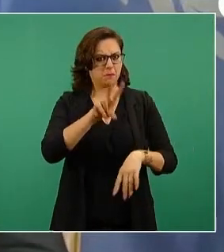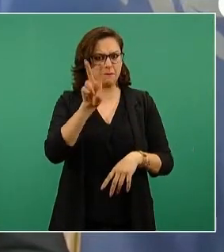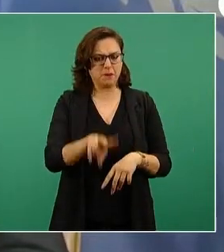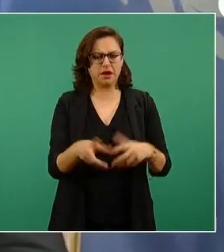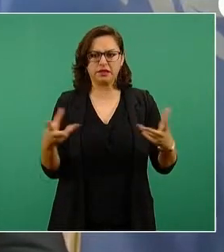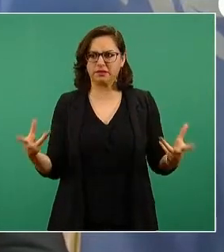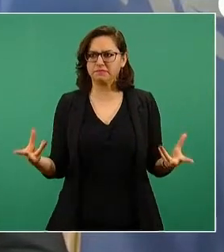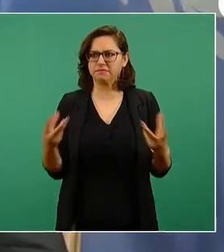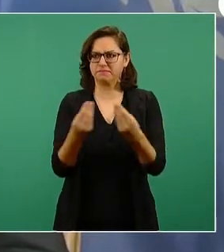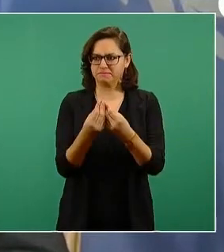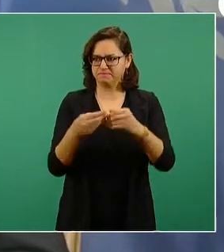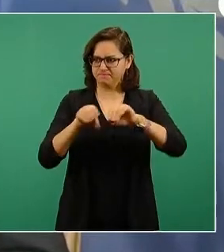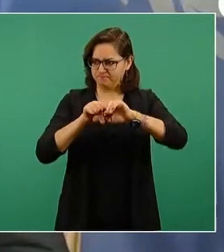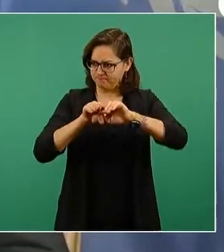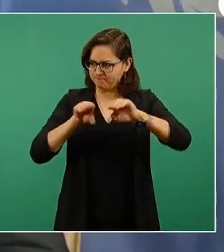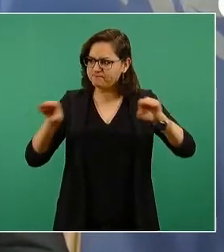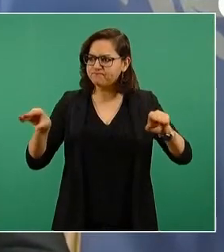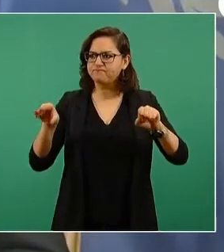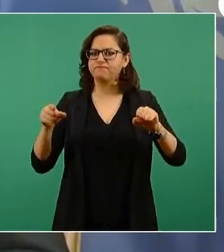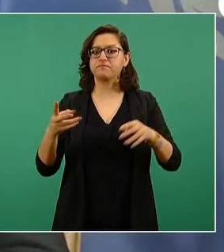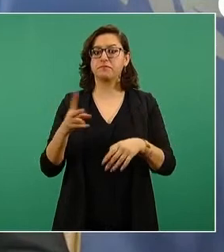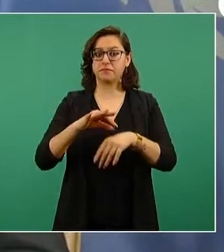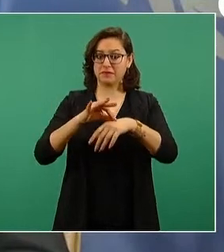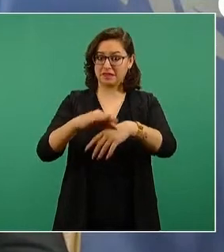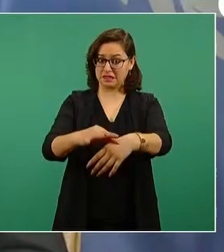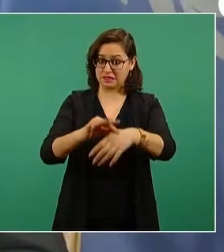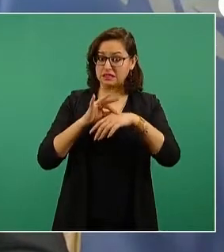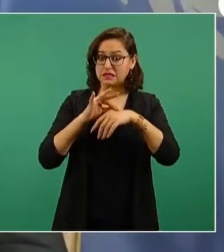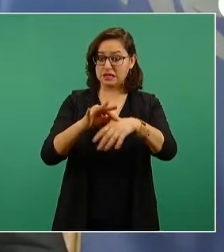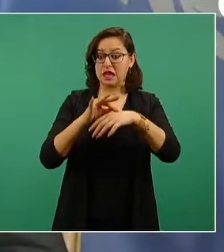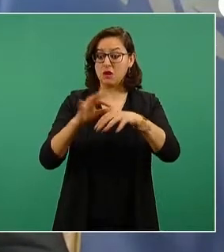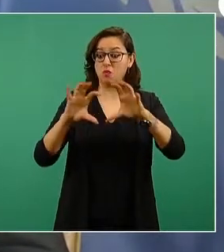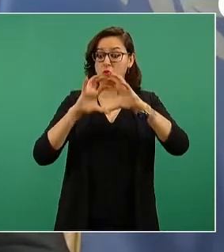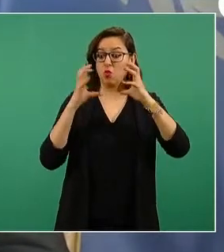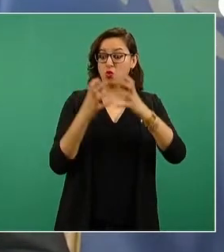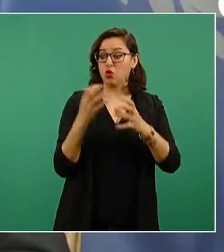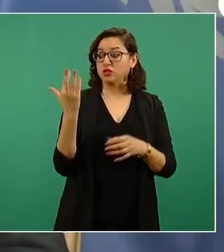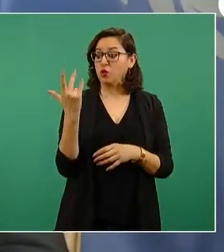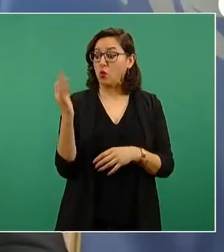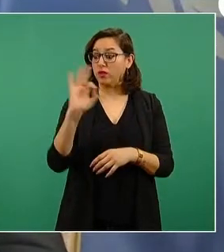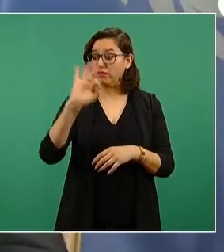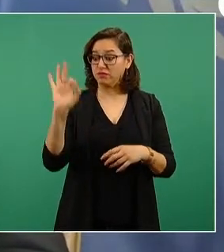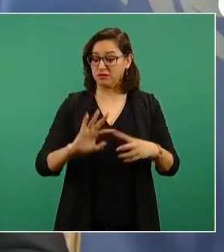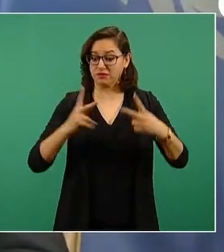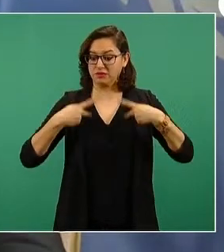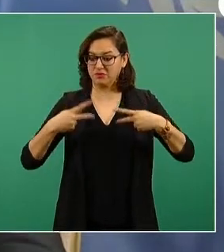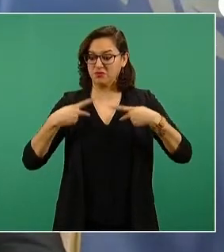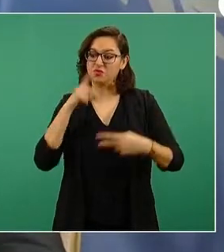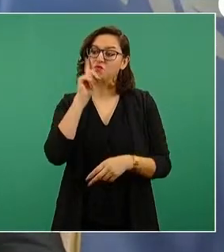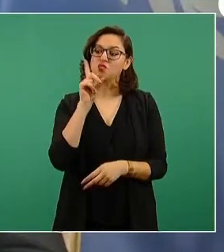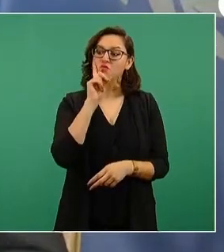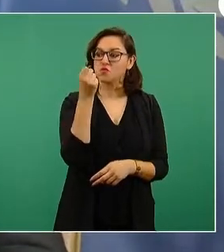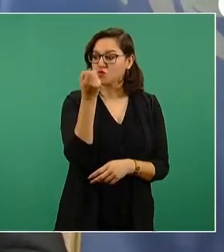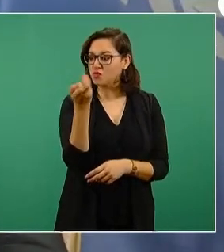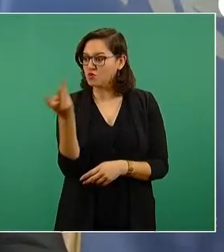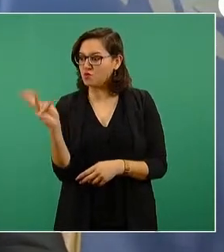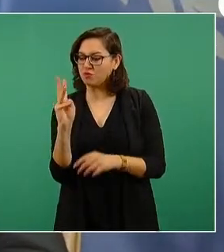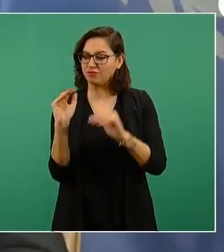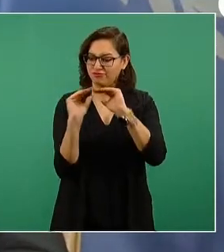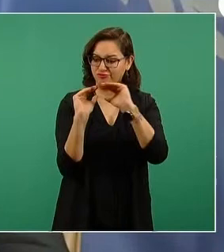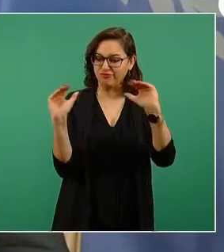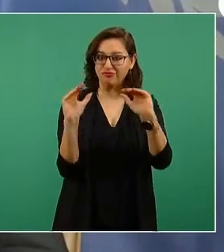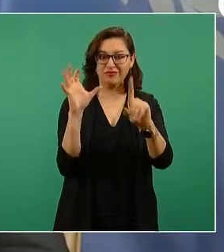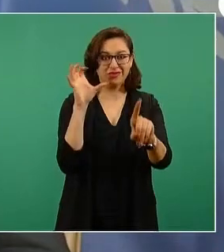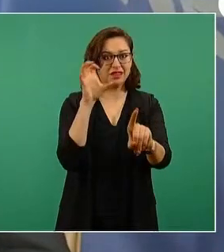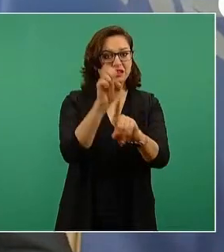Conseguir que la igualdad de derechos se haga realidad para la mitad de la población mundial es la lucha inconclusa por los derechos